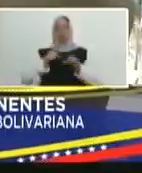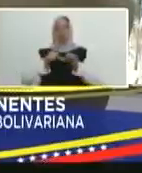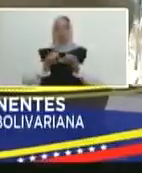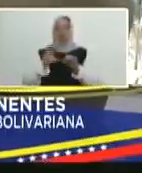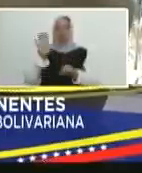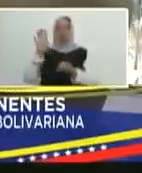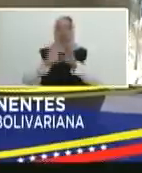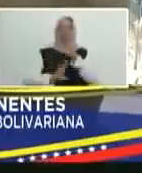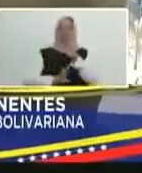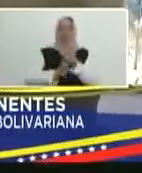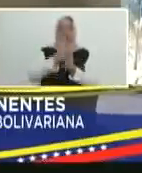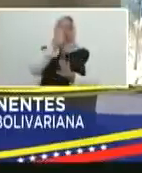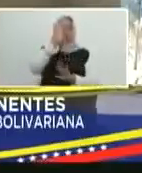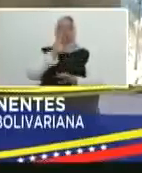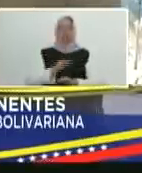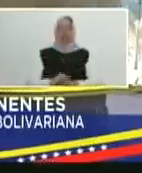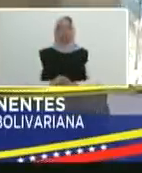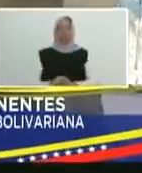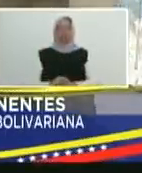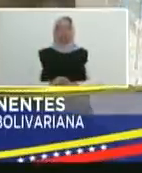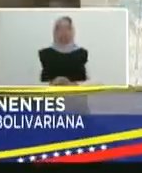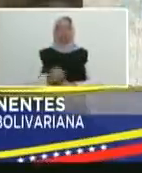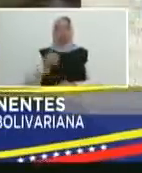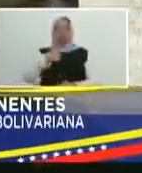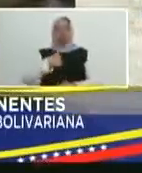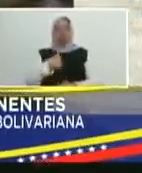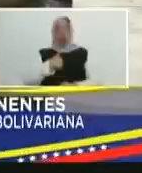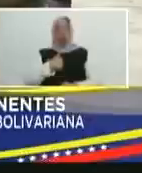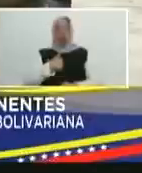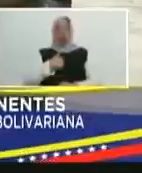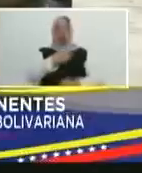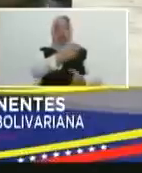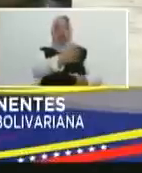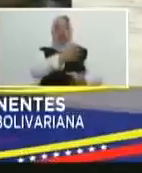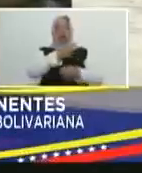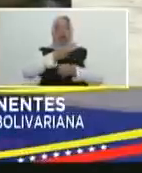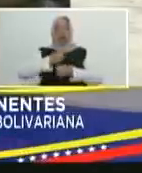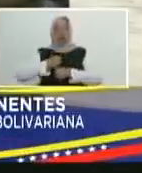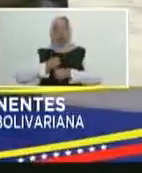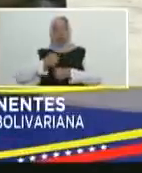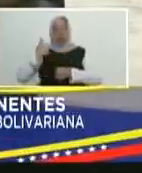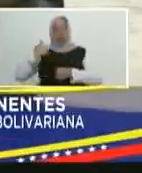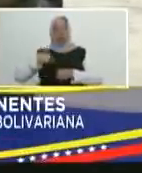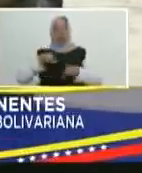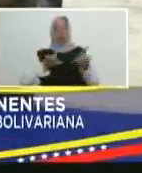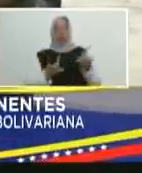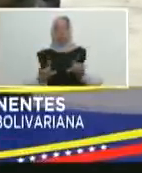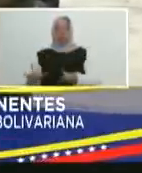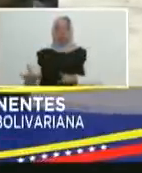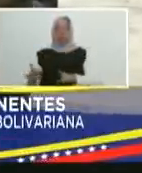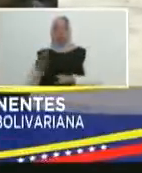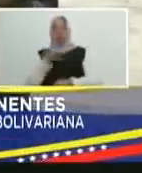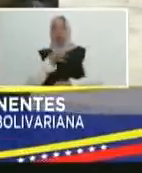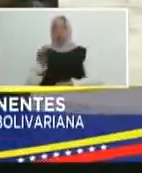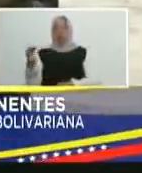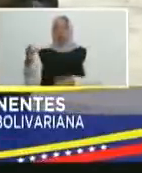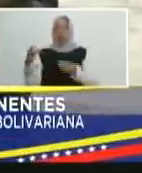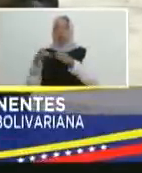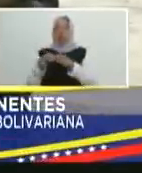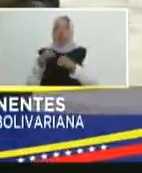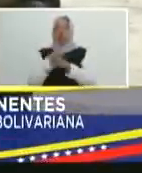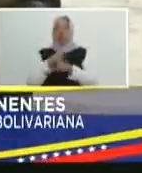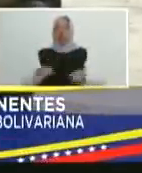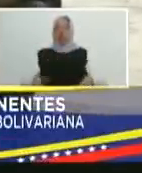crece. Mi comandante en jefe, recibo el estandarte invicto de la gloriosa